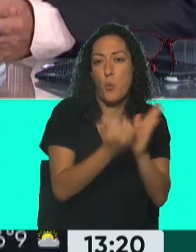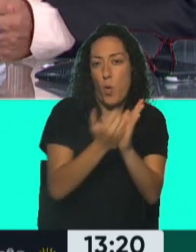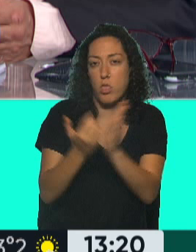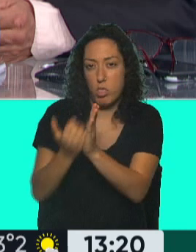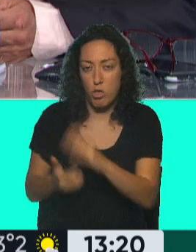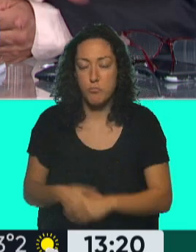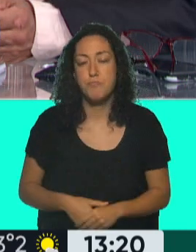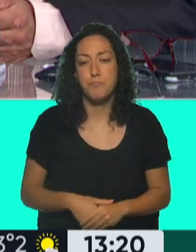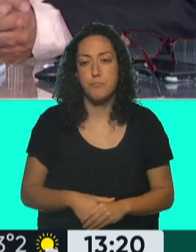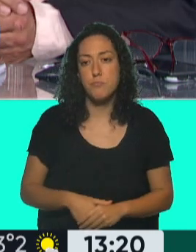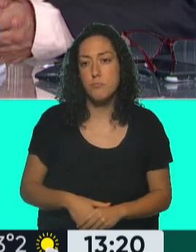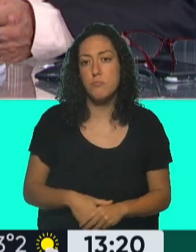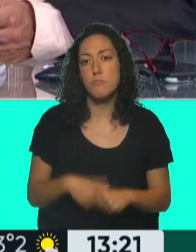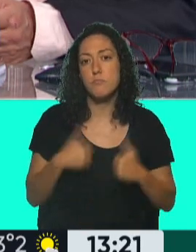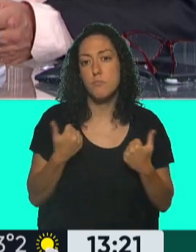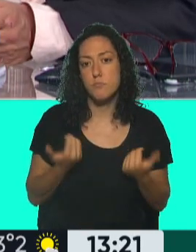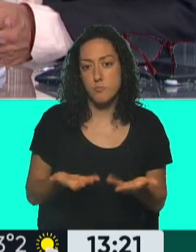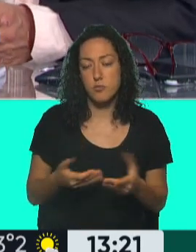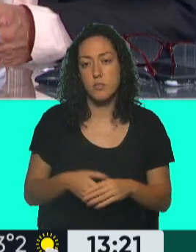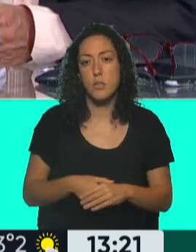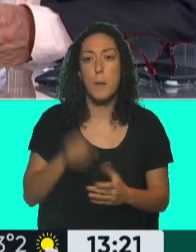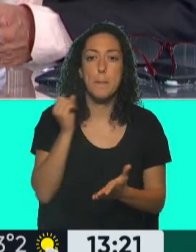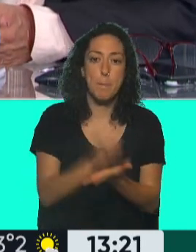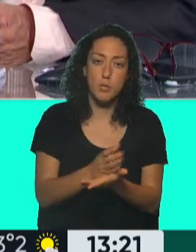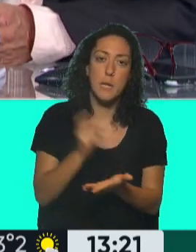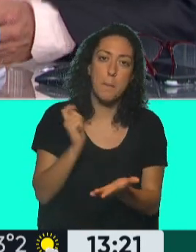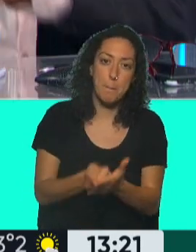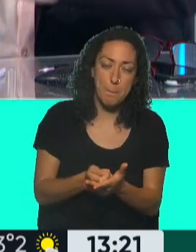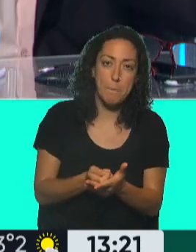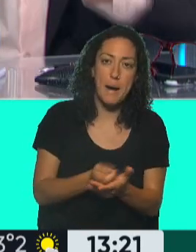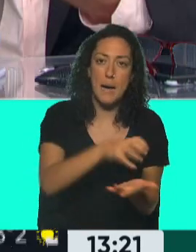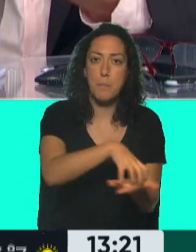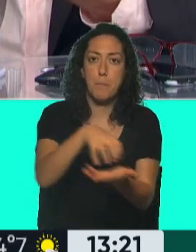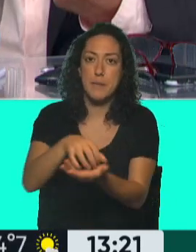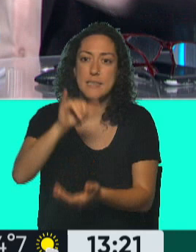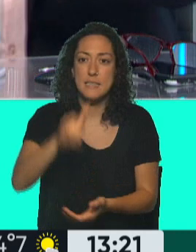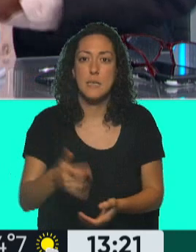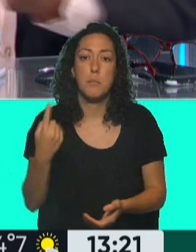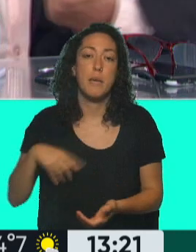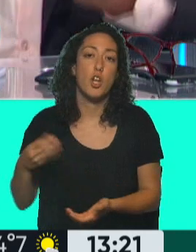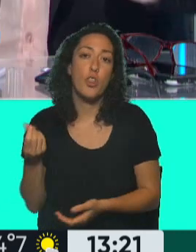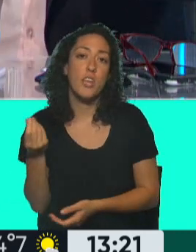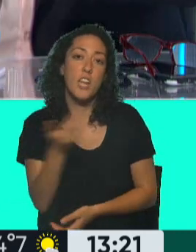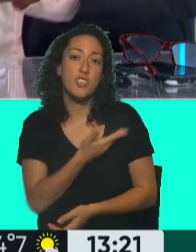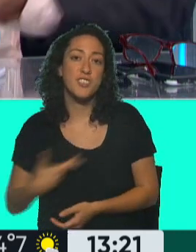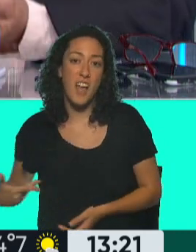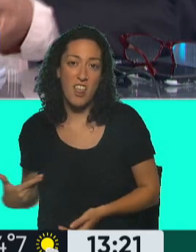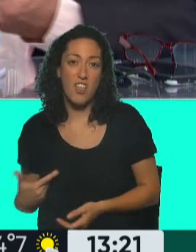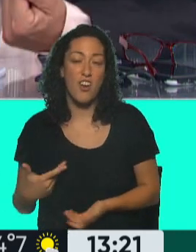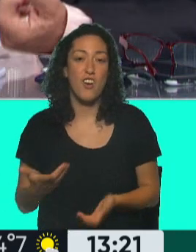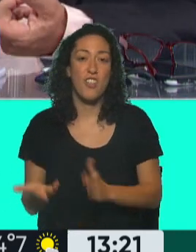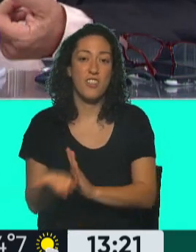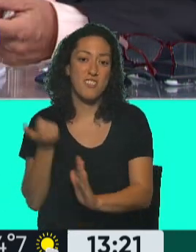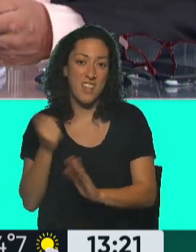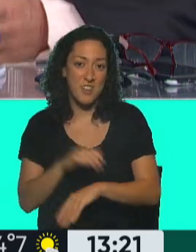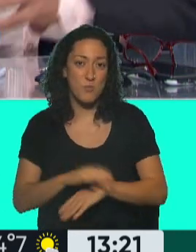entonces parte de esto es decir van a pagar las multas no de Sur pero con la plata del Estado otra vez Es decir cuando con el perdón de la